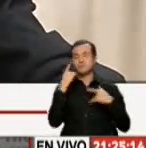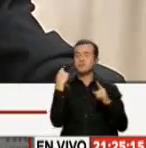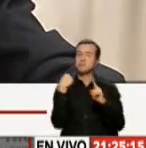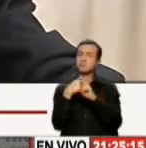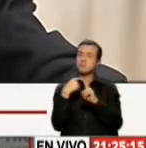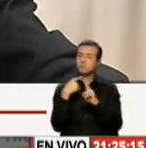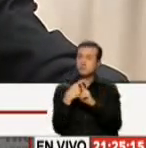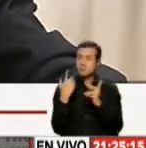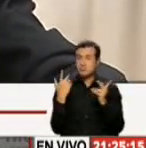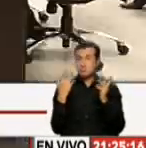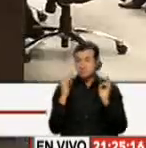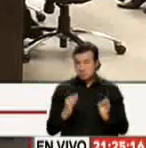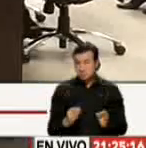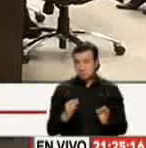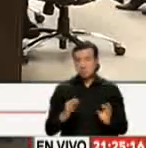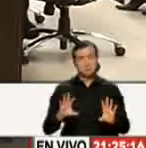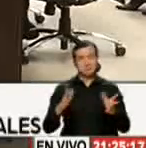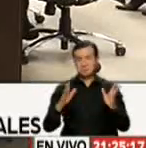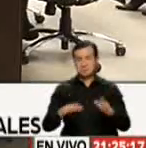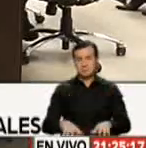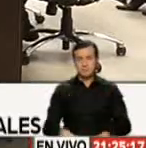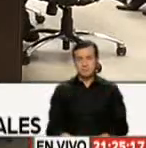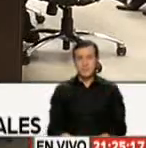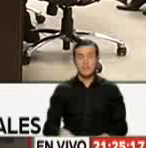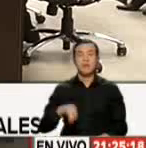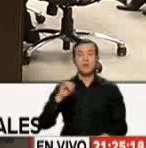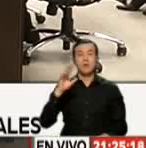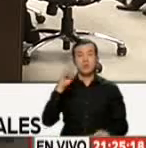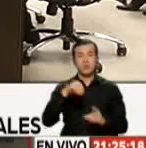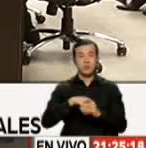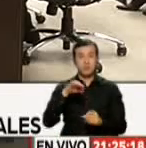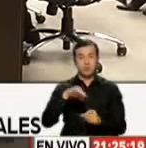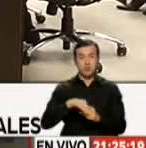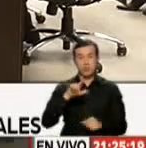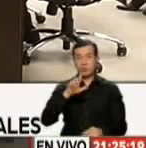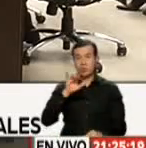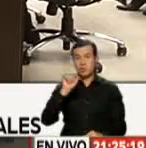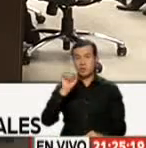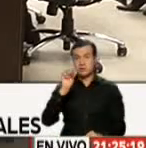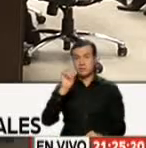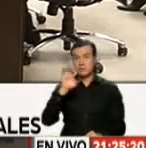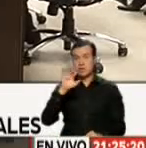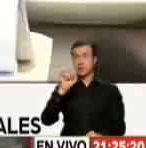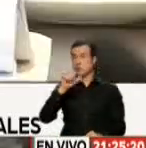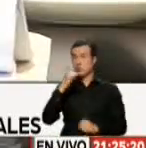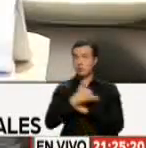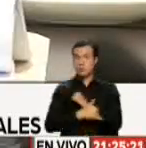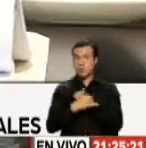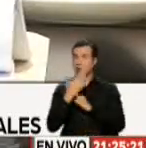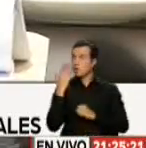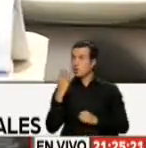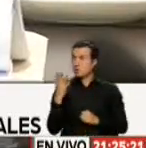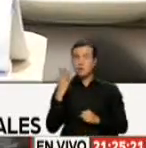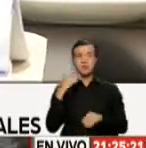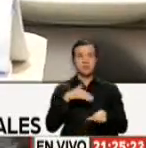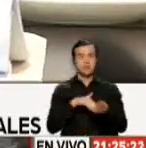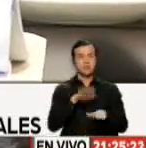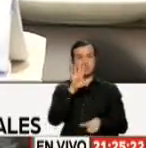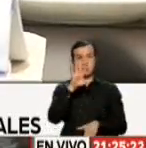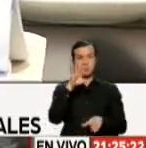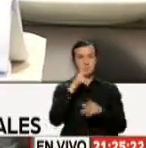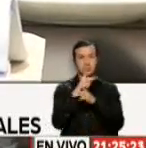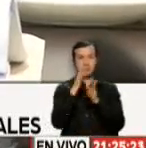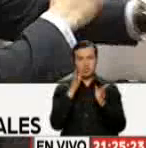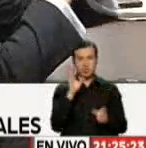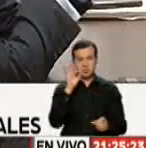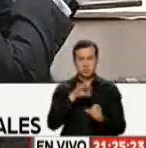han sido satisfechas. El pleno de este jueves no contó el momento de la votación con Luis Macas, quien se encuentra fuera del país, pero sí con el respaldo de